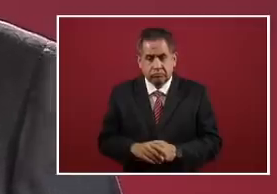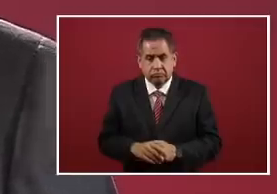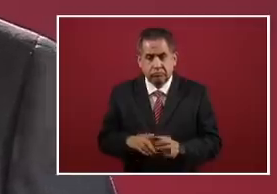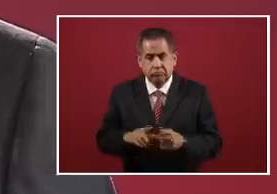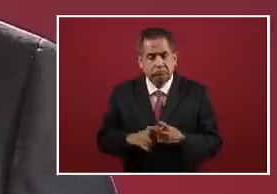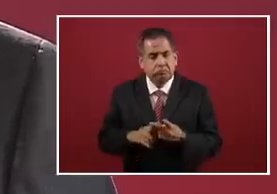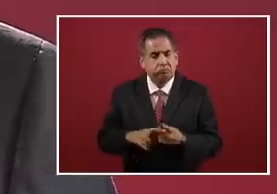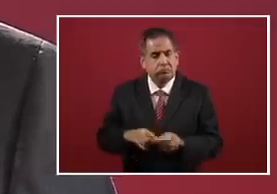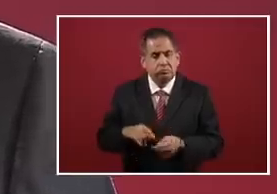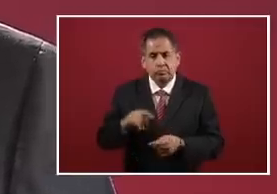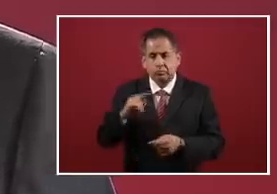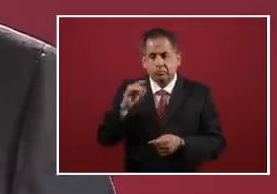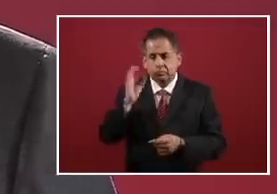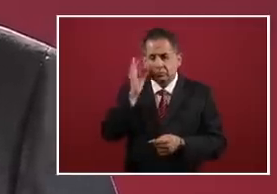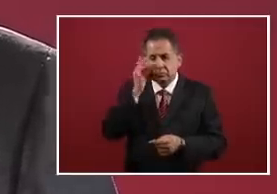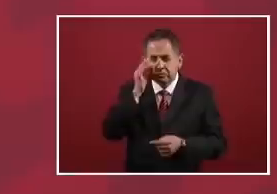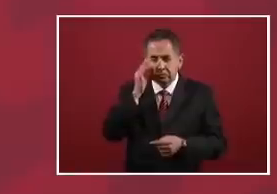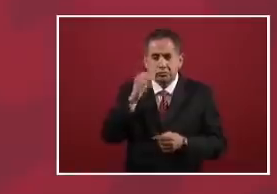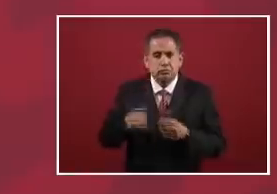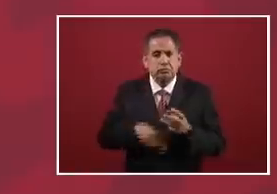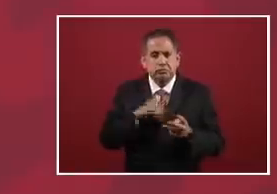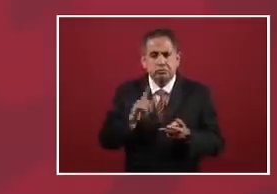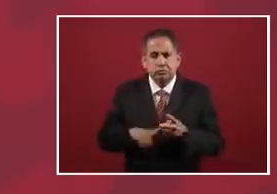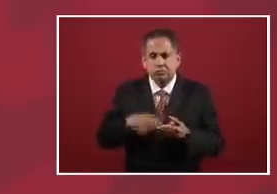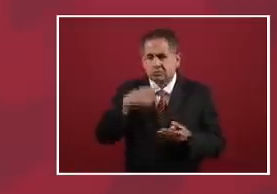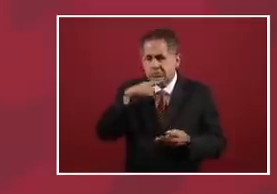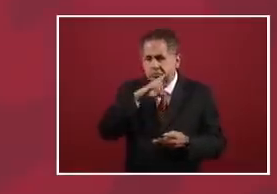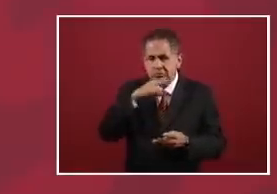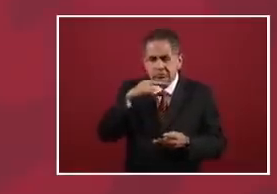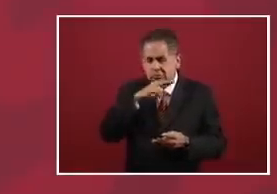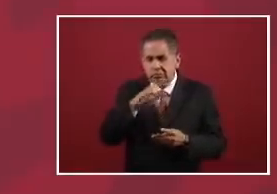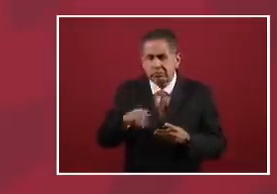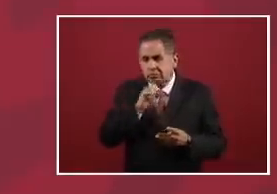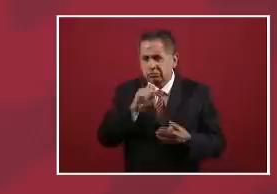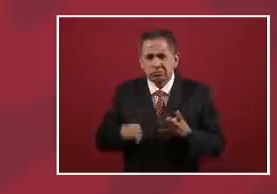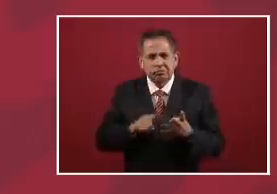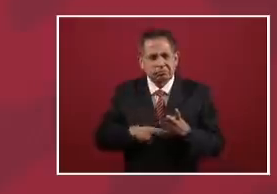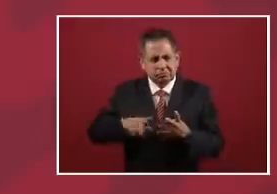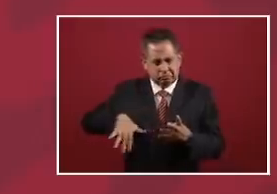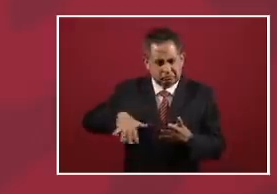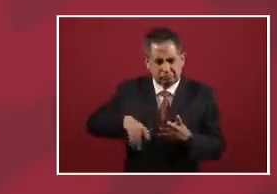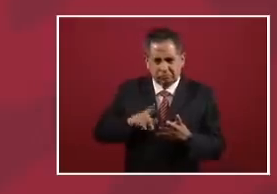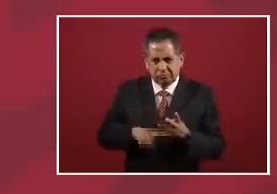María Félix, ¿sí?, recientemente